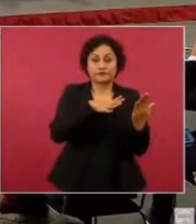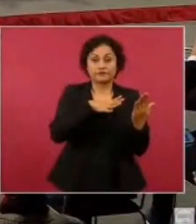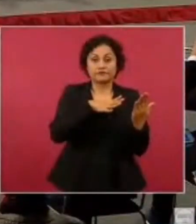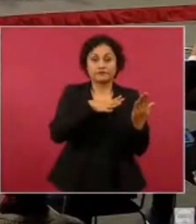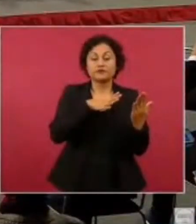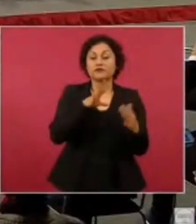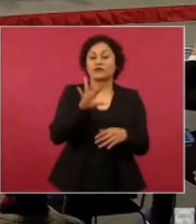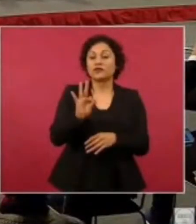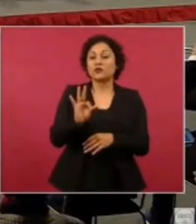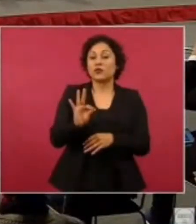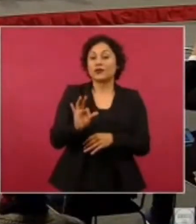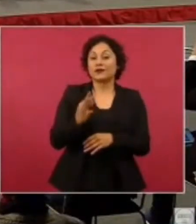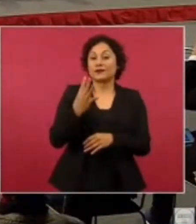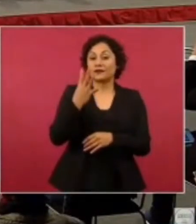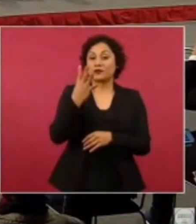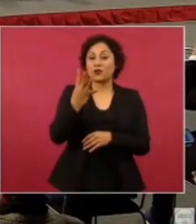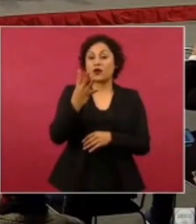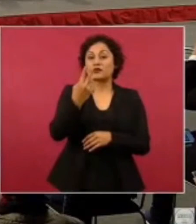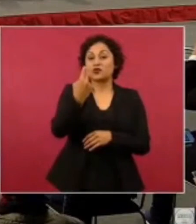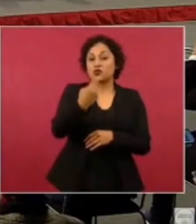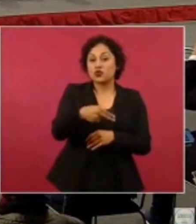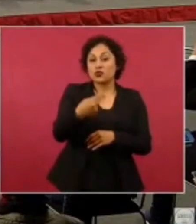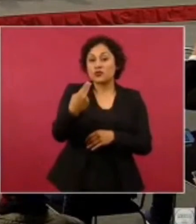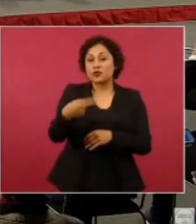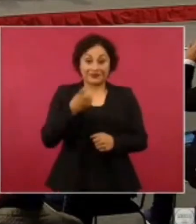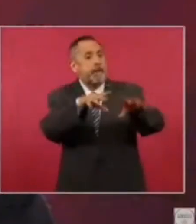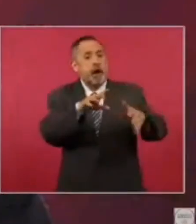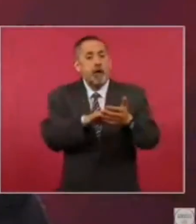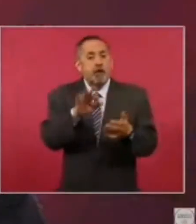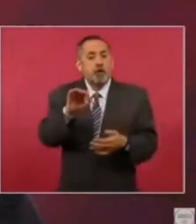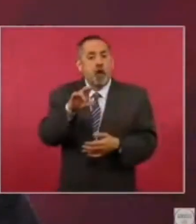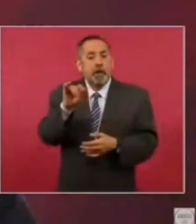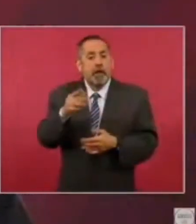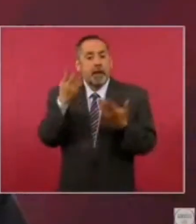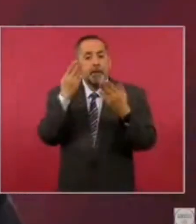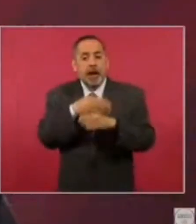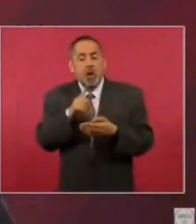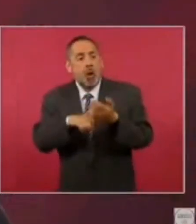veníamos diciendo, ¿sí? ¿Para qué quería